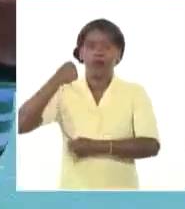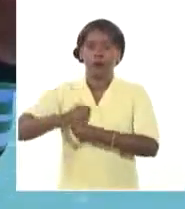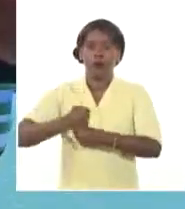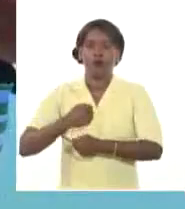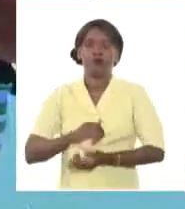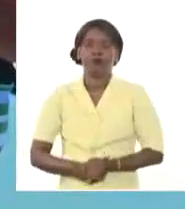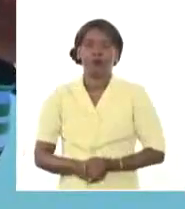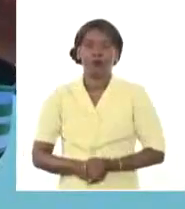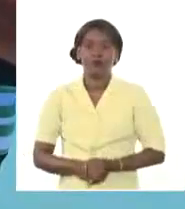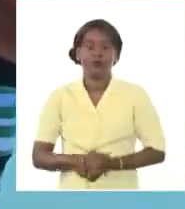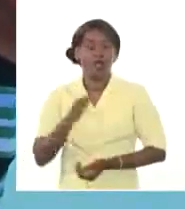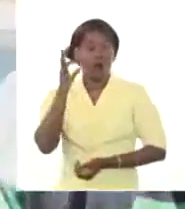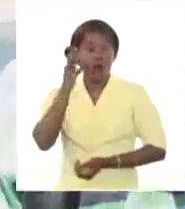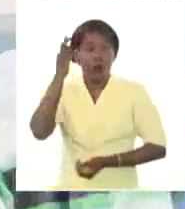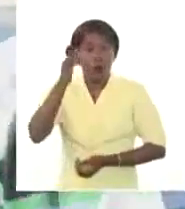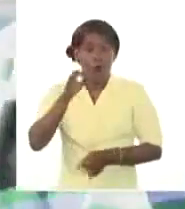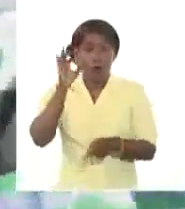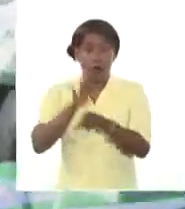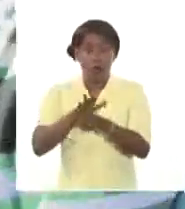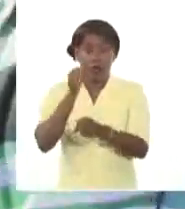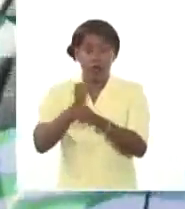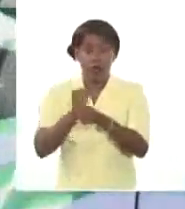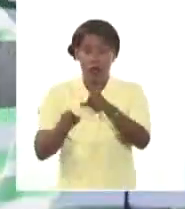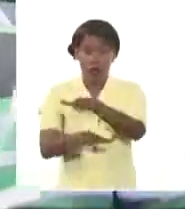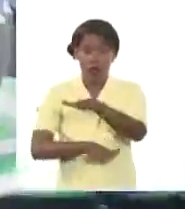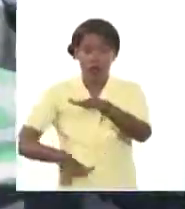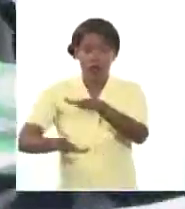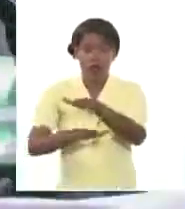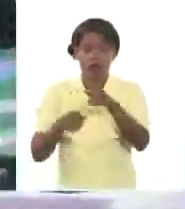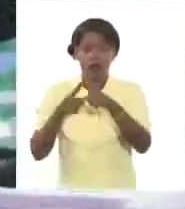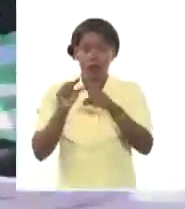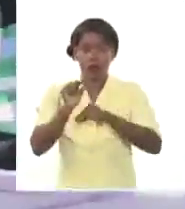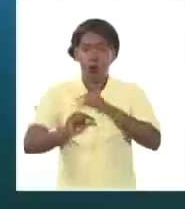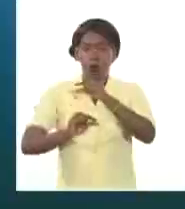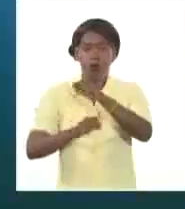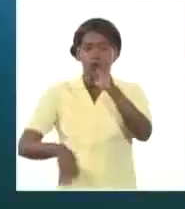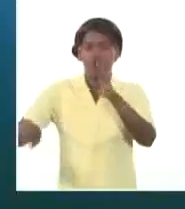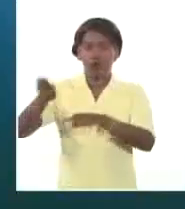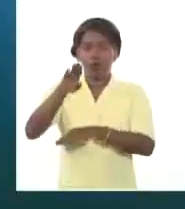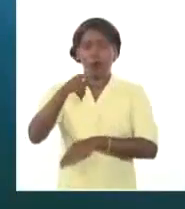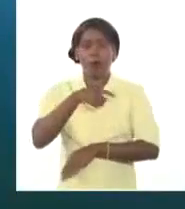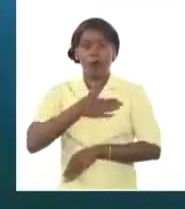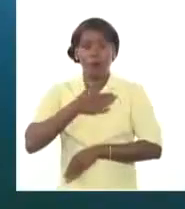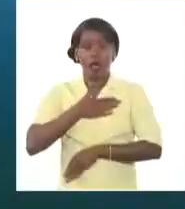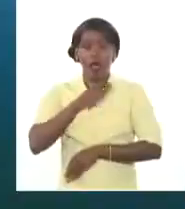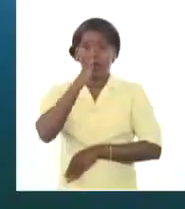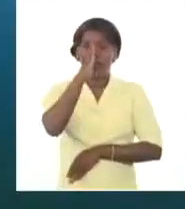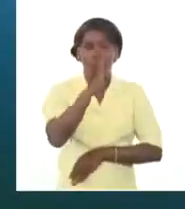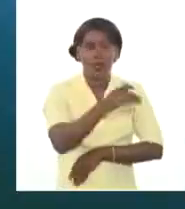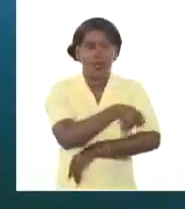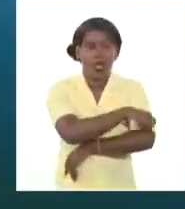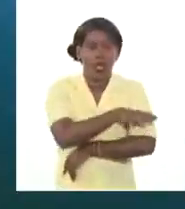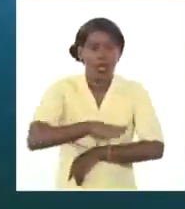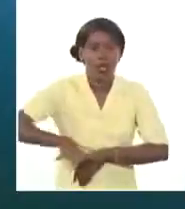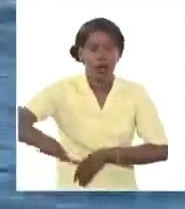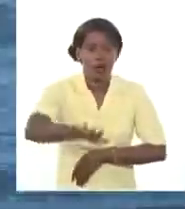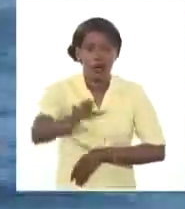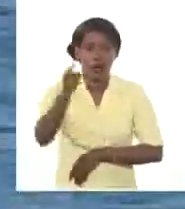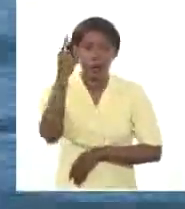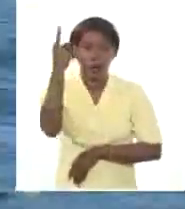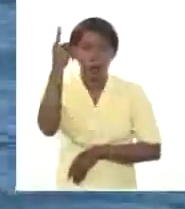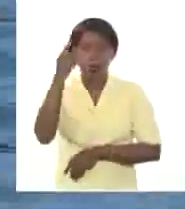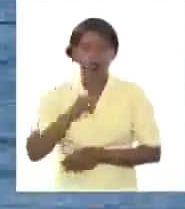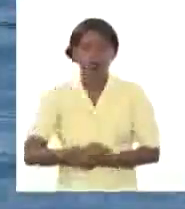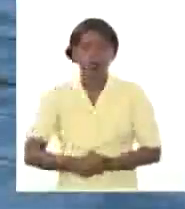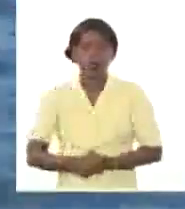mantiene firme sus convicciones revolucionarias y respeto a su pueblo. Desde Santiago de Cuba, el camarógrafo Santiago